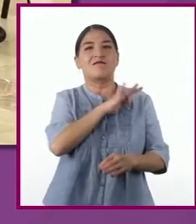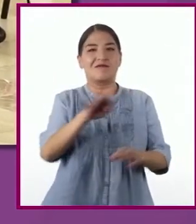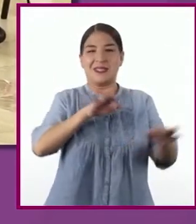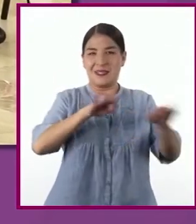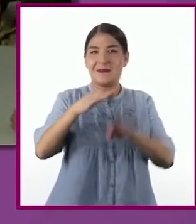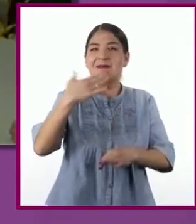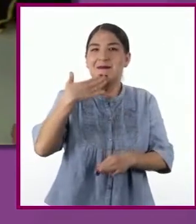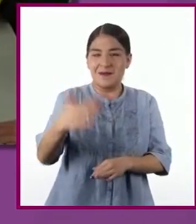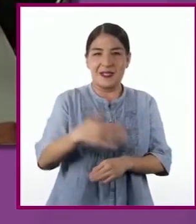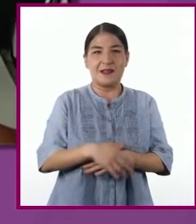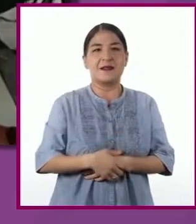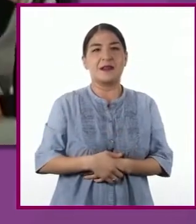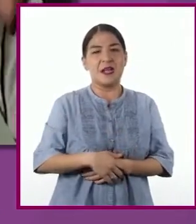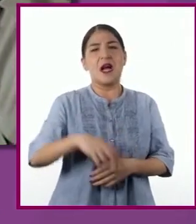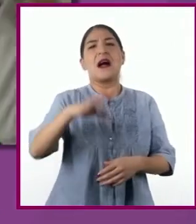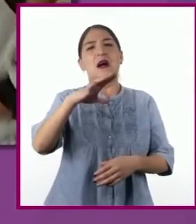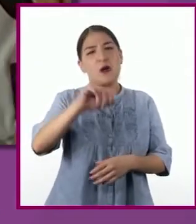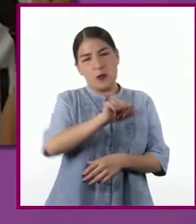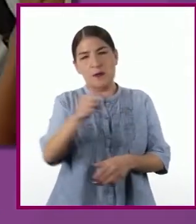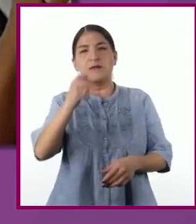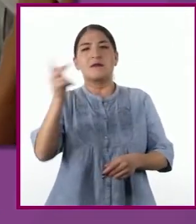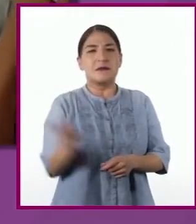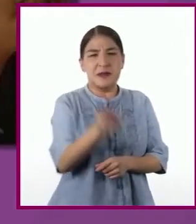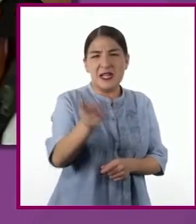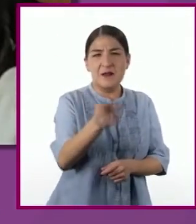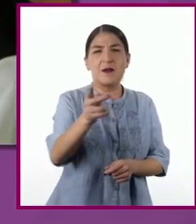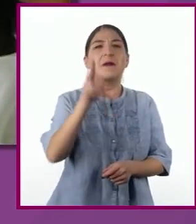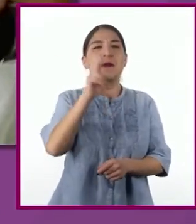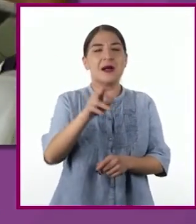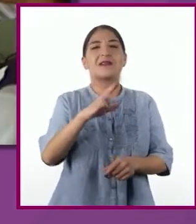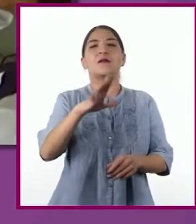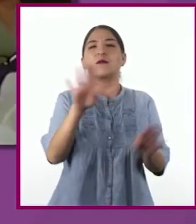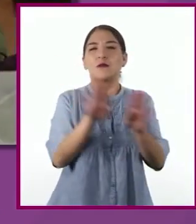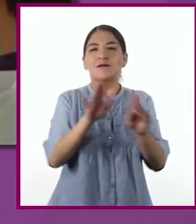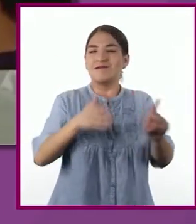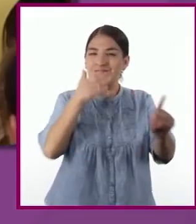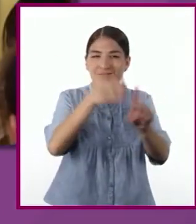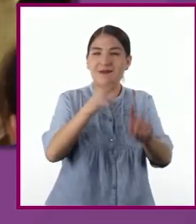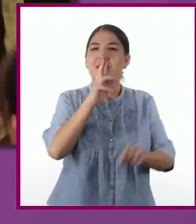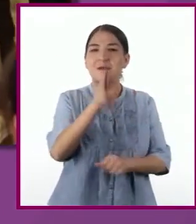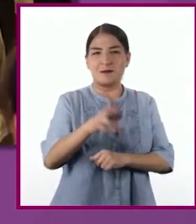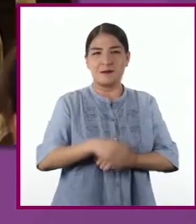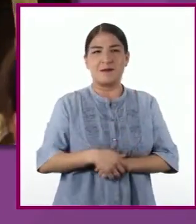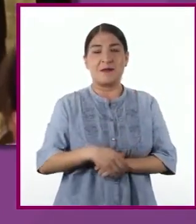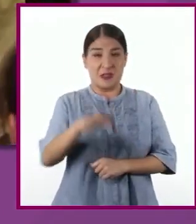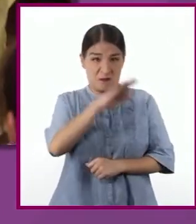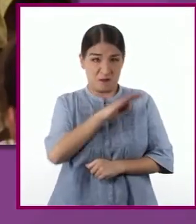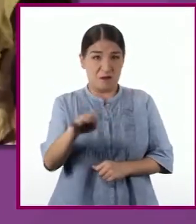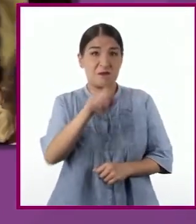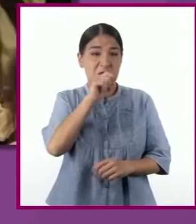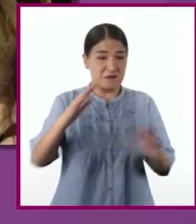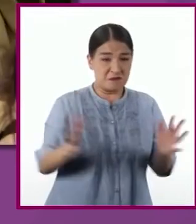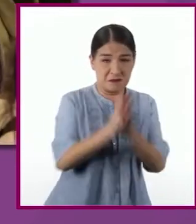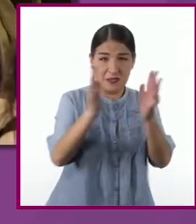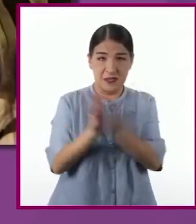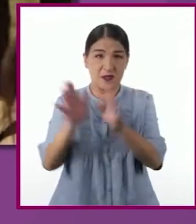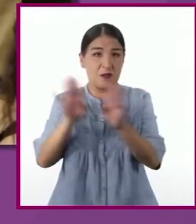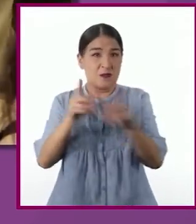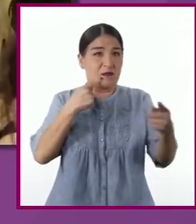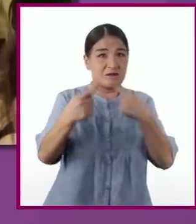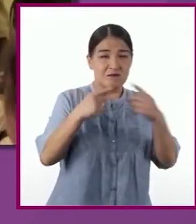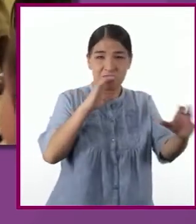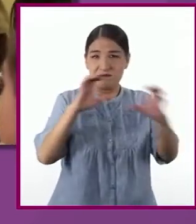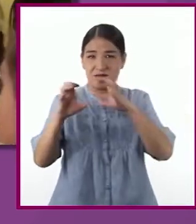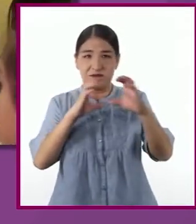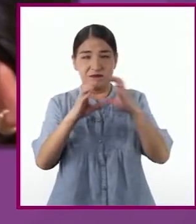trabajo. Las siguientes preguntas pueden darnos algunas pistas. ¿Podemos participar por igual en los procesos